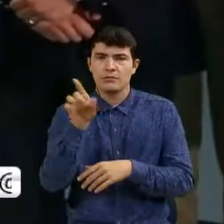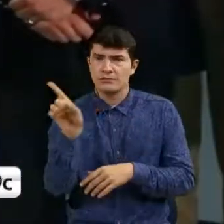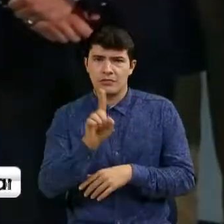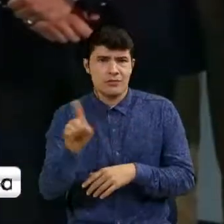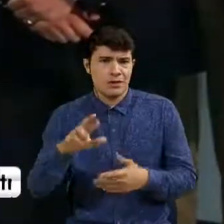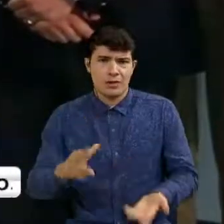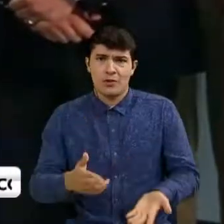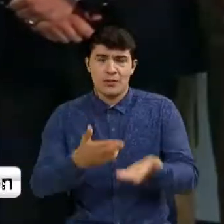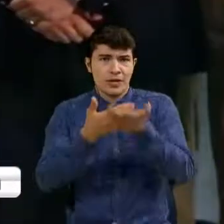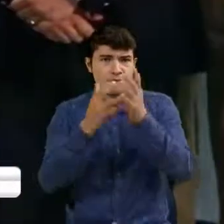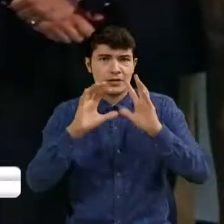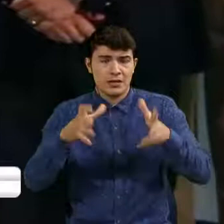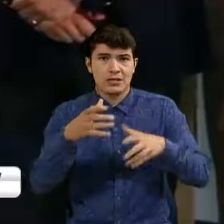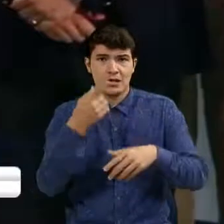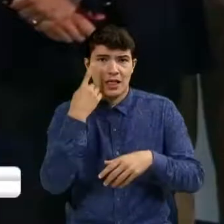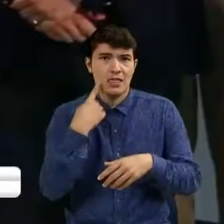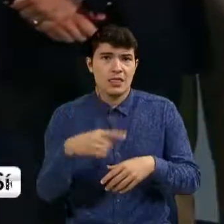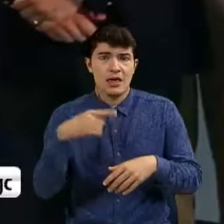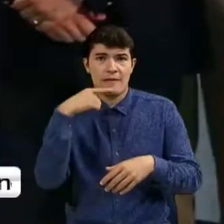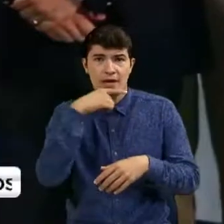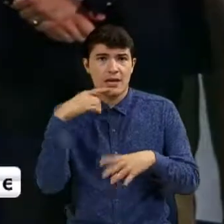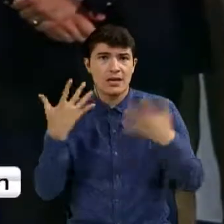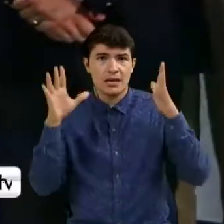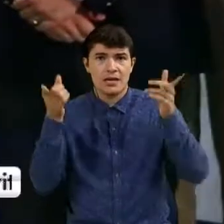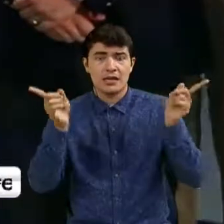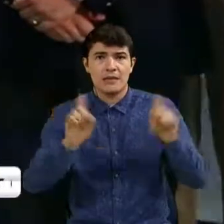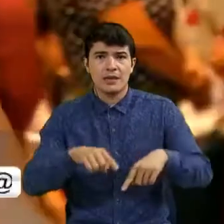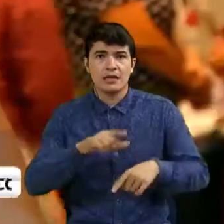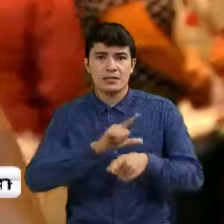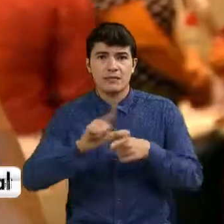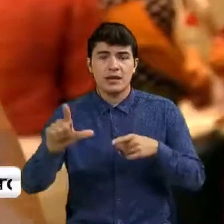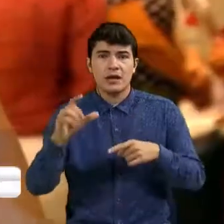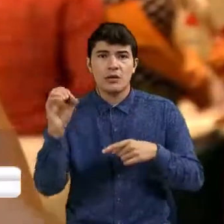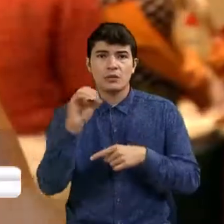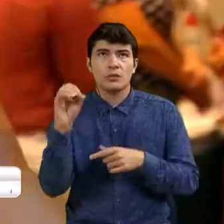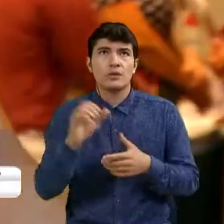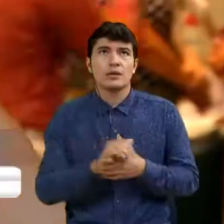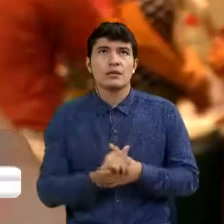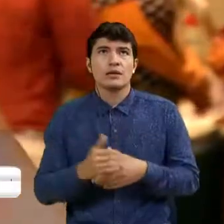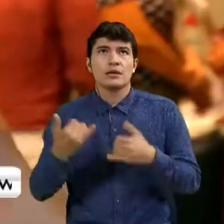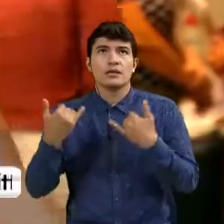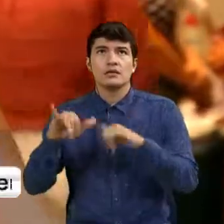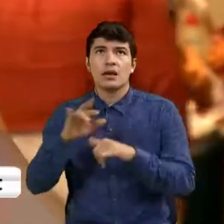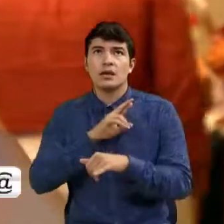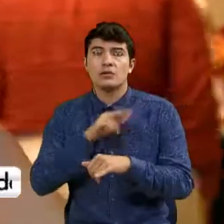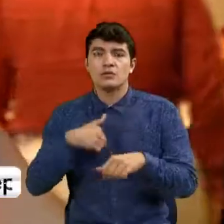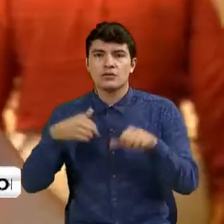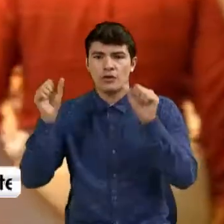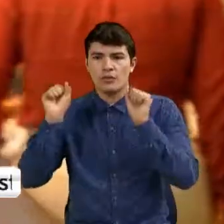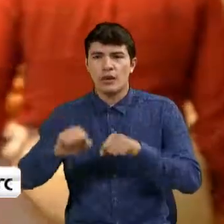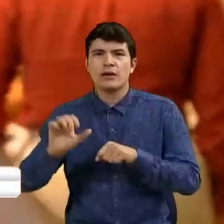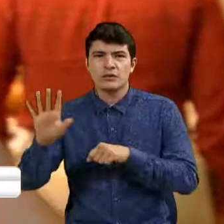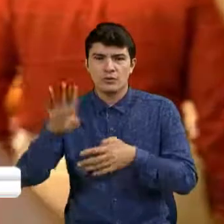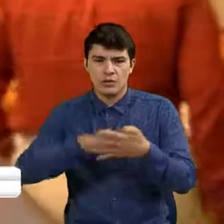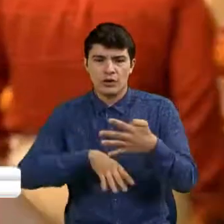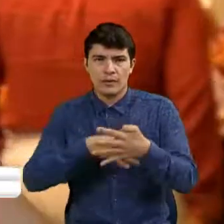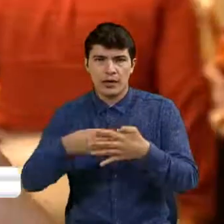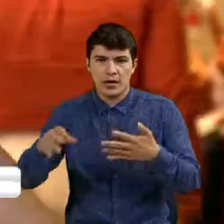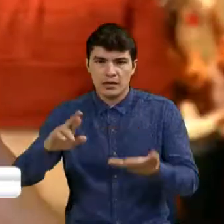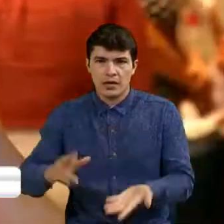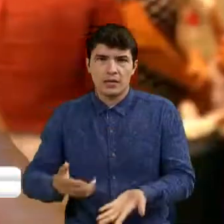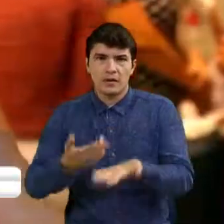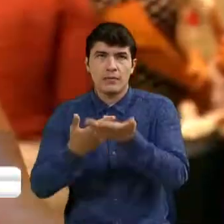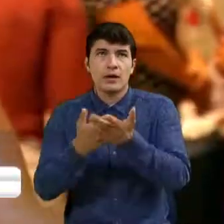recuperación de clases en días festivos ni en la semana de octubre ya nos llegó la aprobación de este cronograma de recuperación